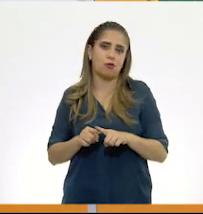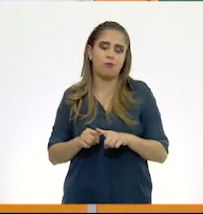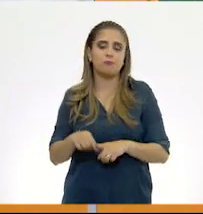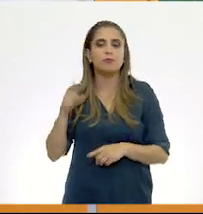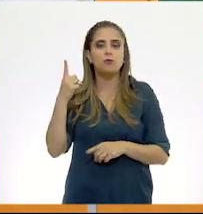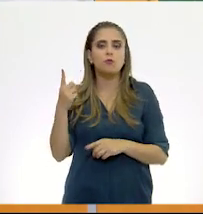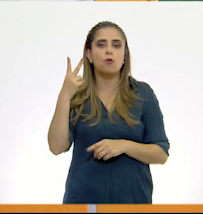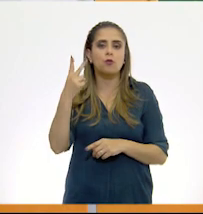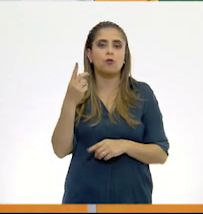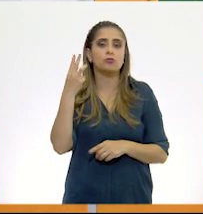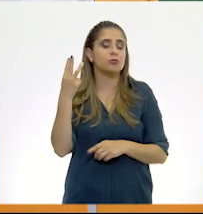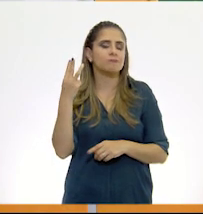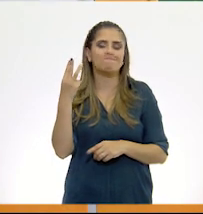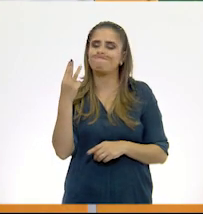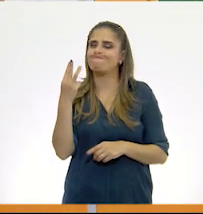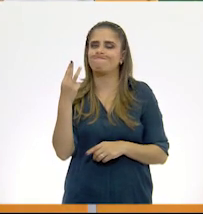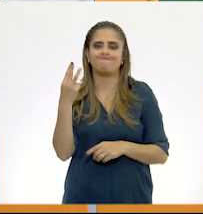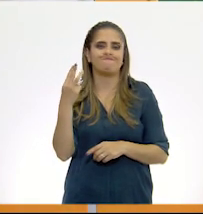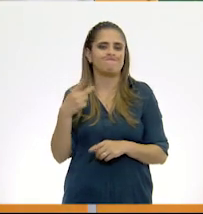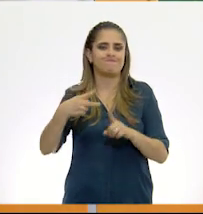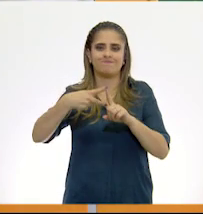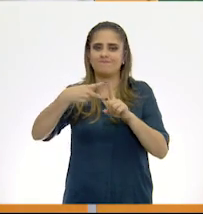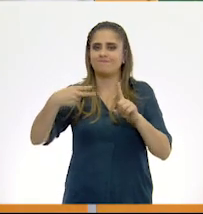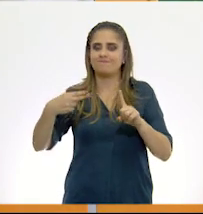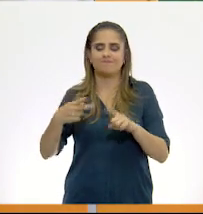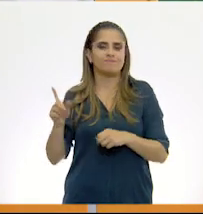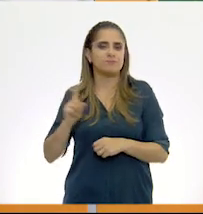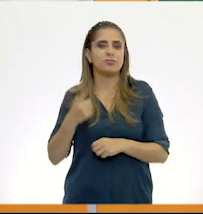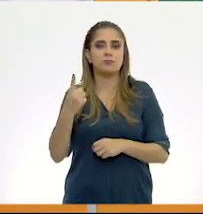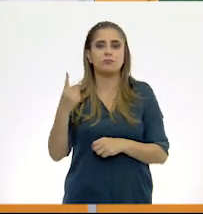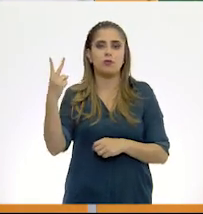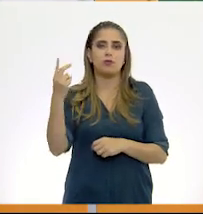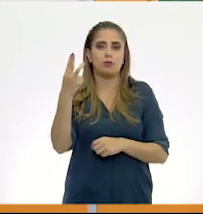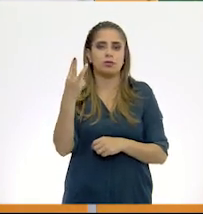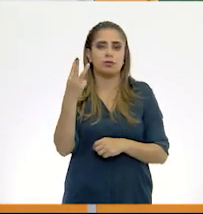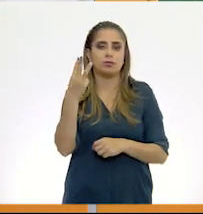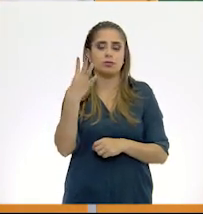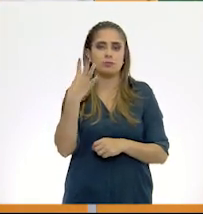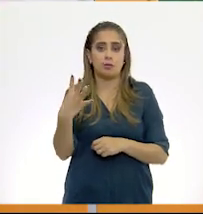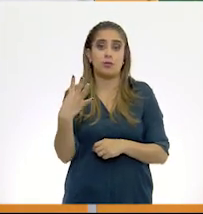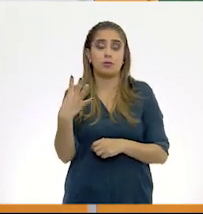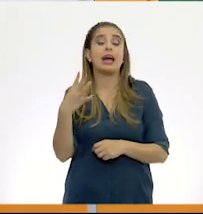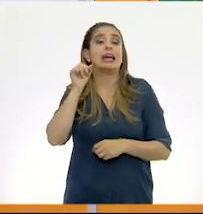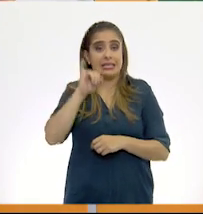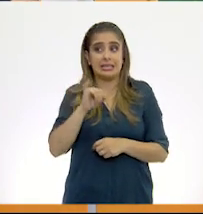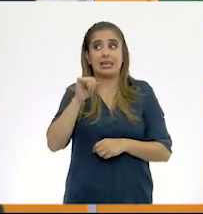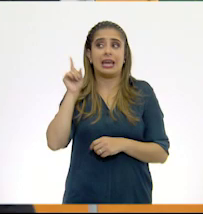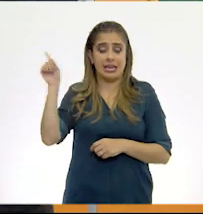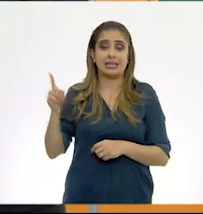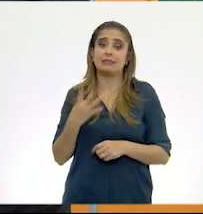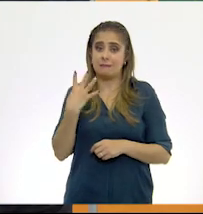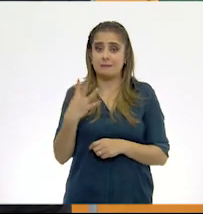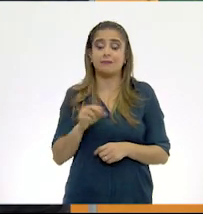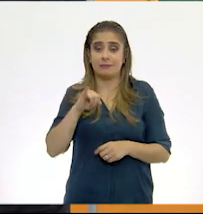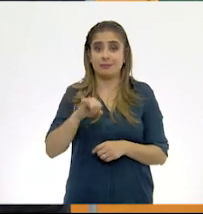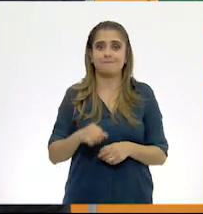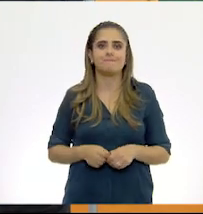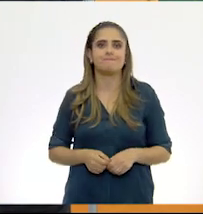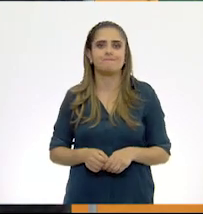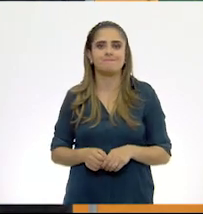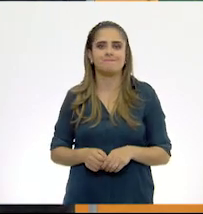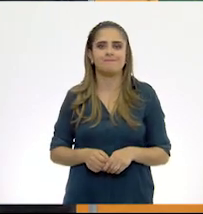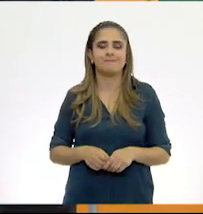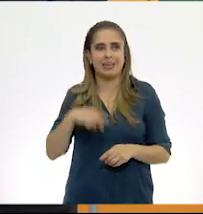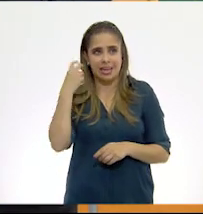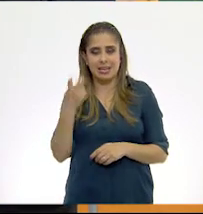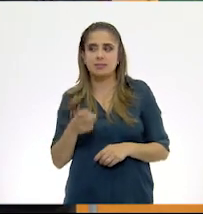dos, tres. No, no le alcanza. Y finalmente, uno, dos, tres, cuatro. Sí, esta sí.